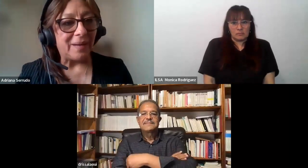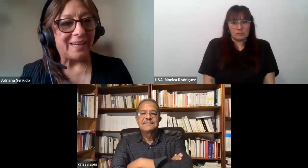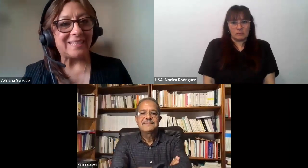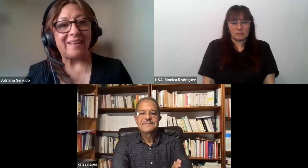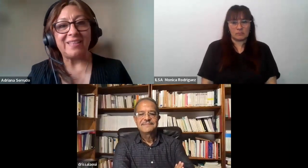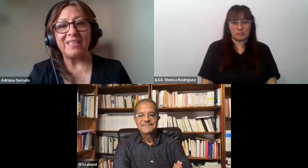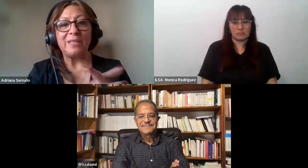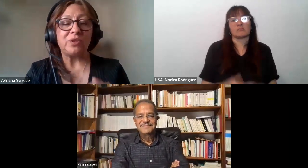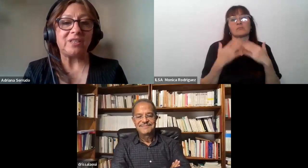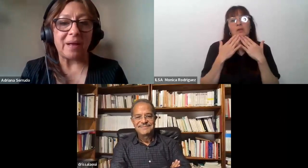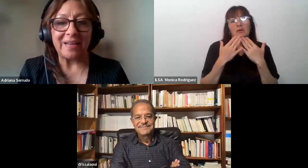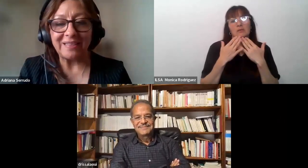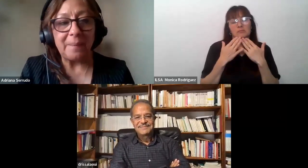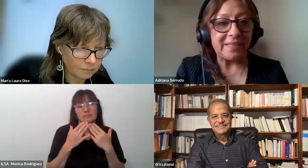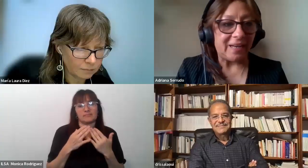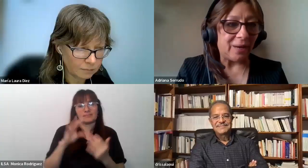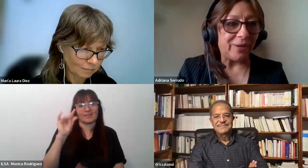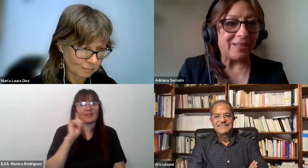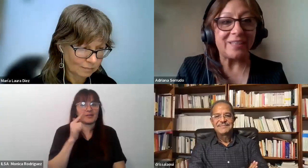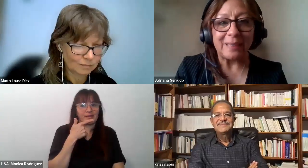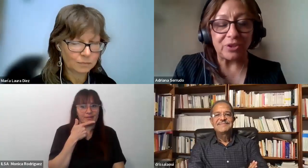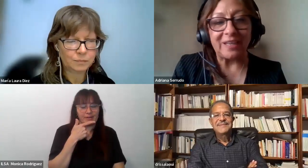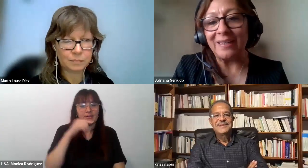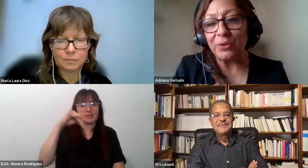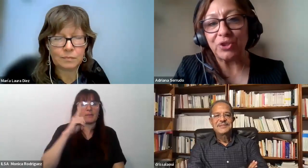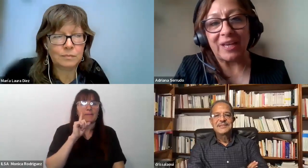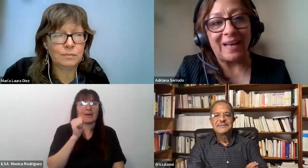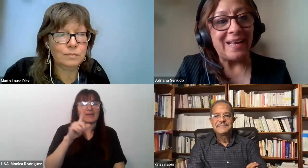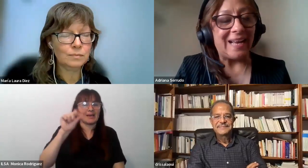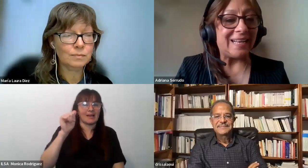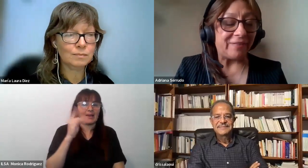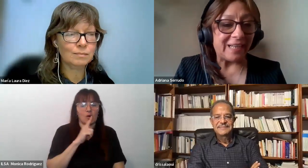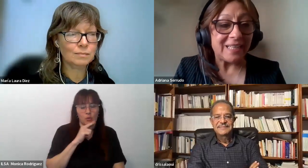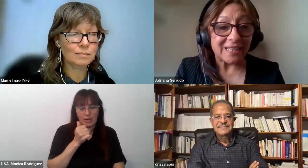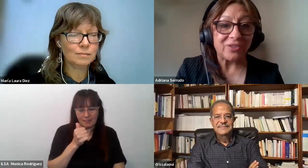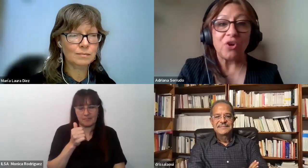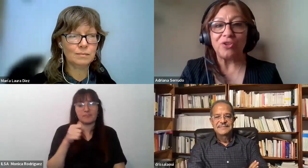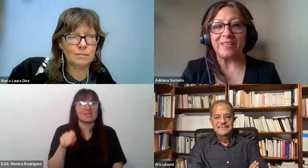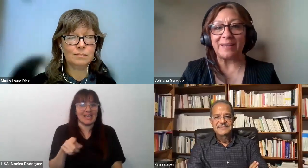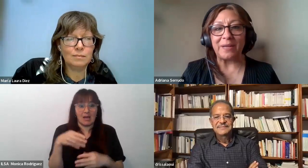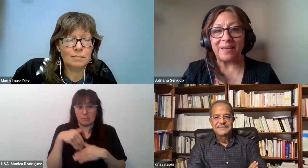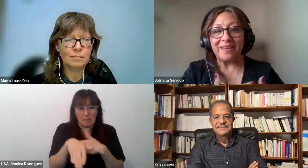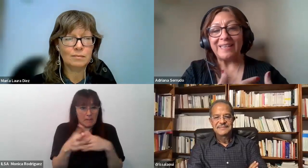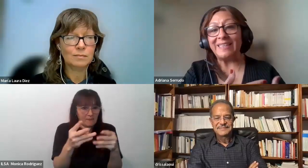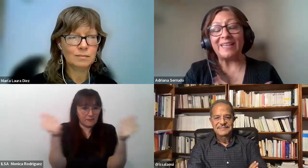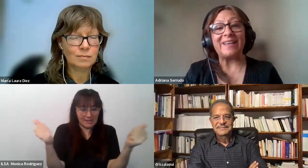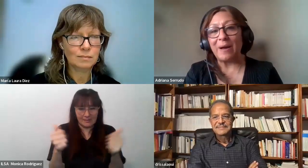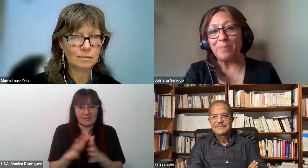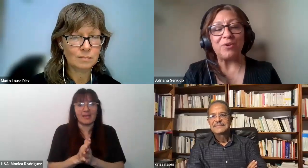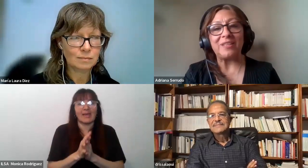muchísimas gracias Dris muchísimas gracias María Laura creo que estamos llegando ya a la finalización de este breve